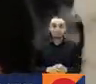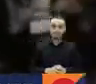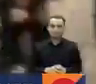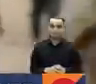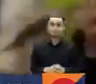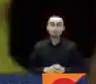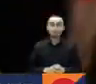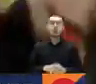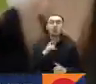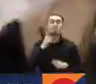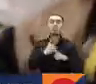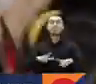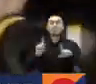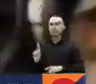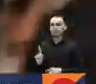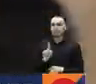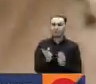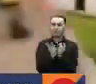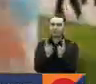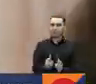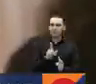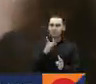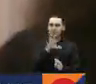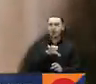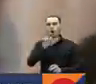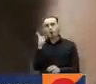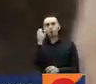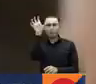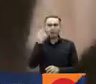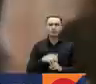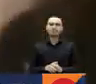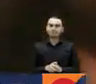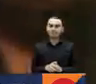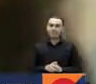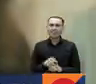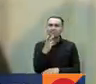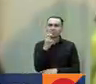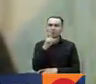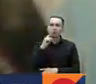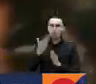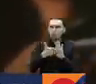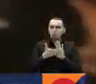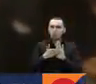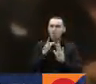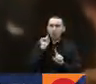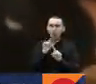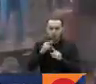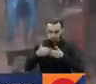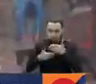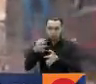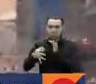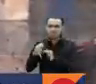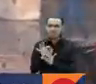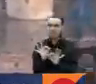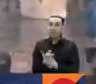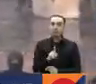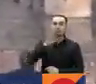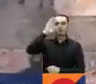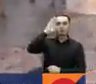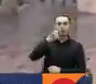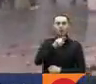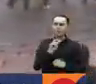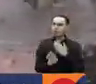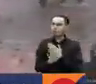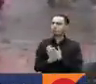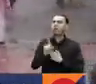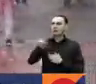Controversia por liberación de estudiante extranjero. Fiscalía no encontró pruebas para judicializarla, pero la policía insiste en que